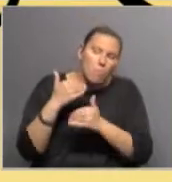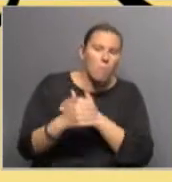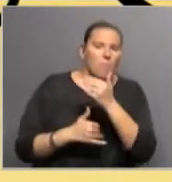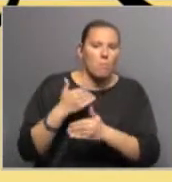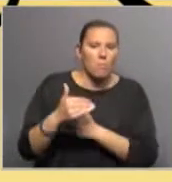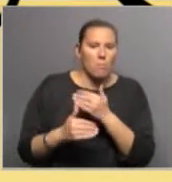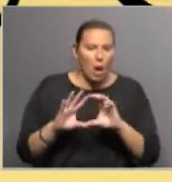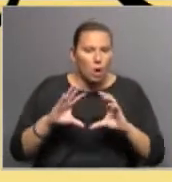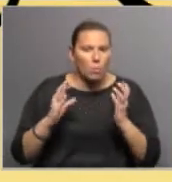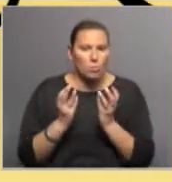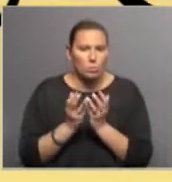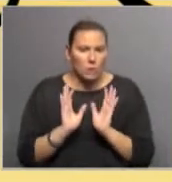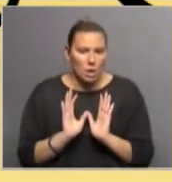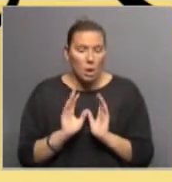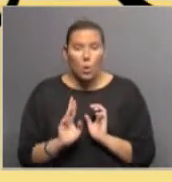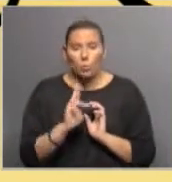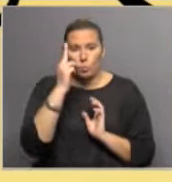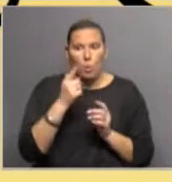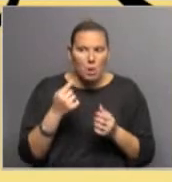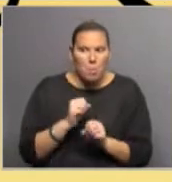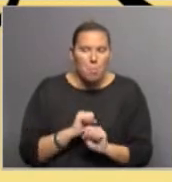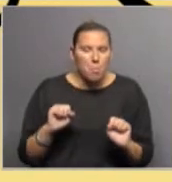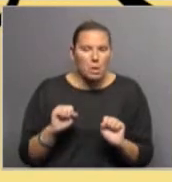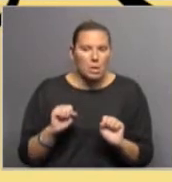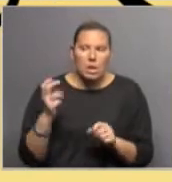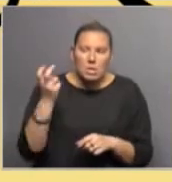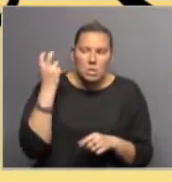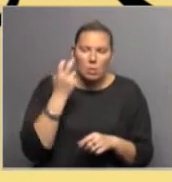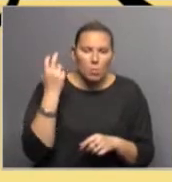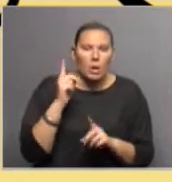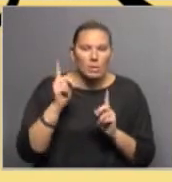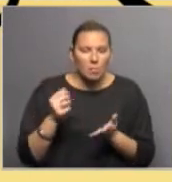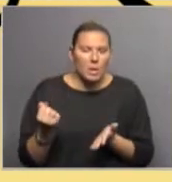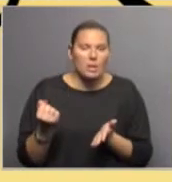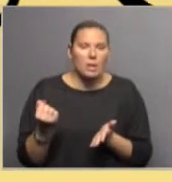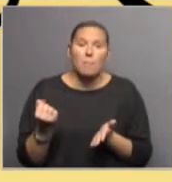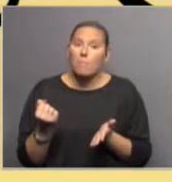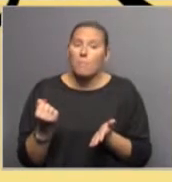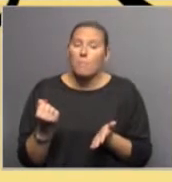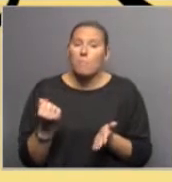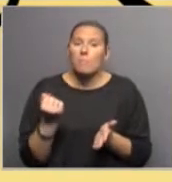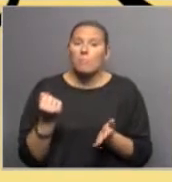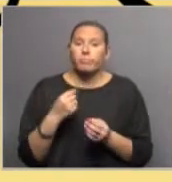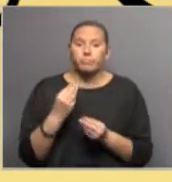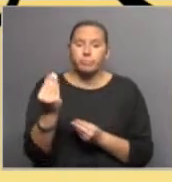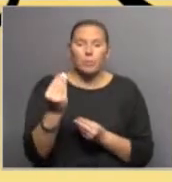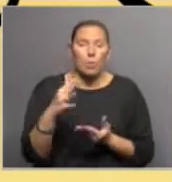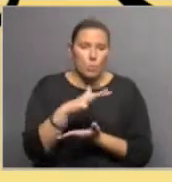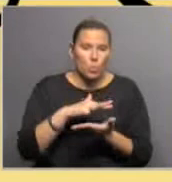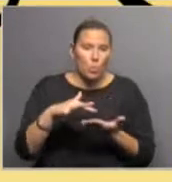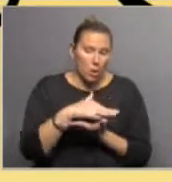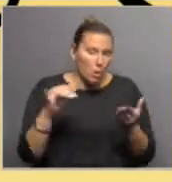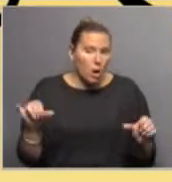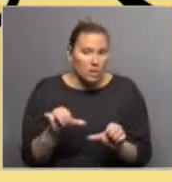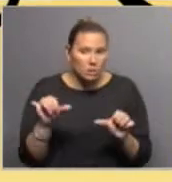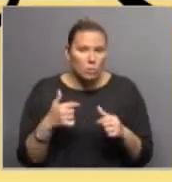consolidadas a nivel global, Uruguay se posiciona y busca marcar también un lugar ahí, y lo estamos